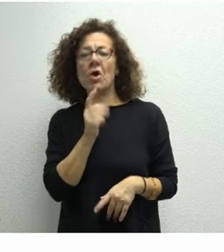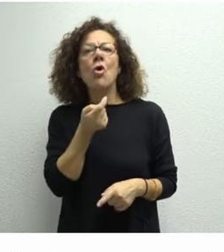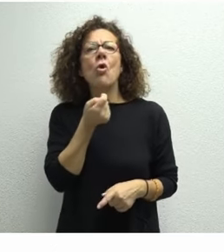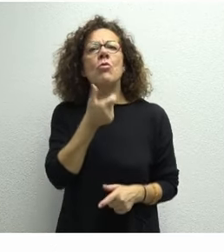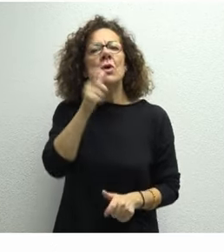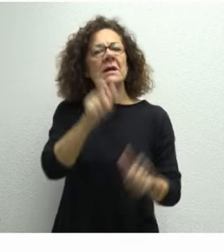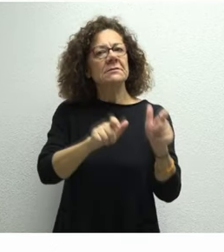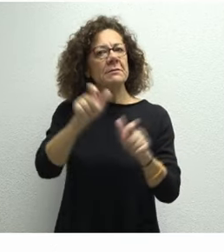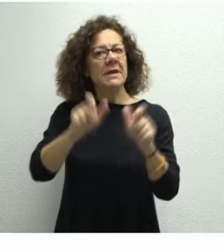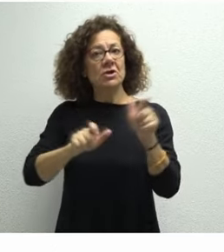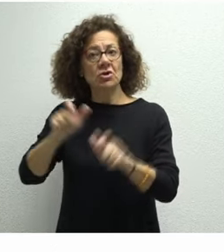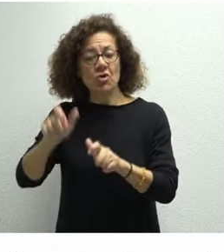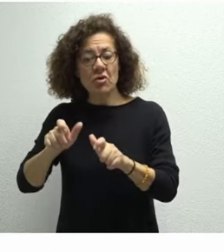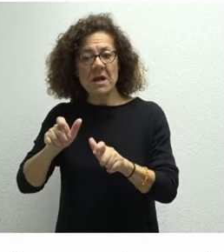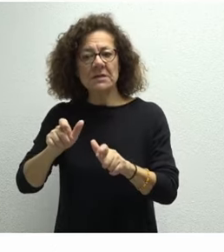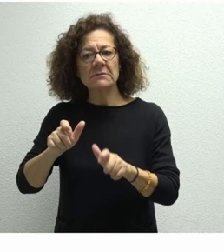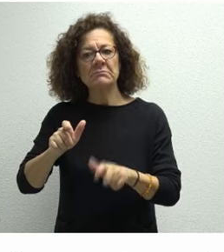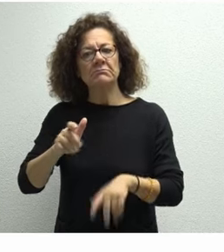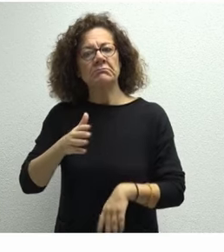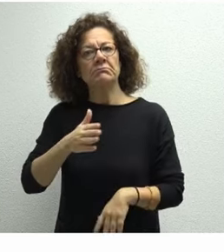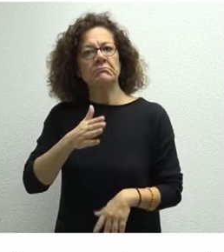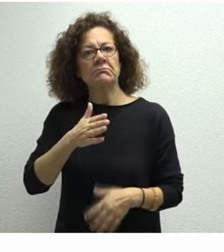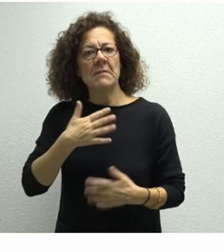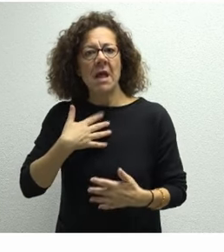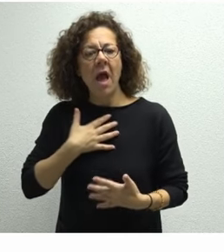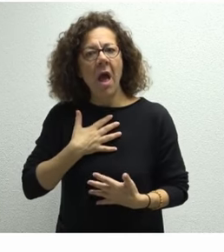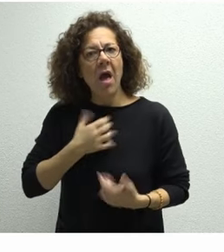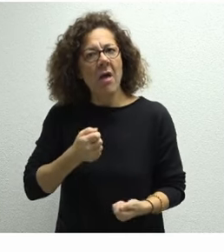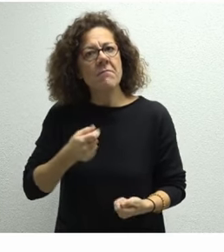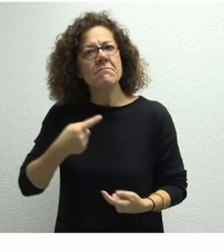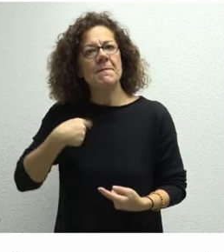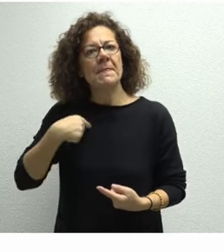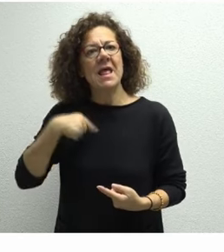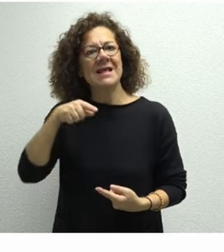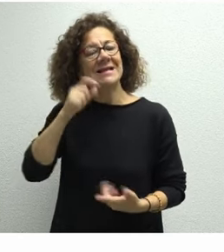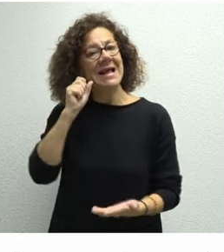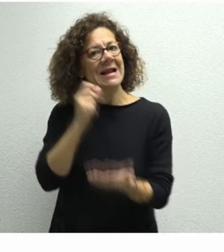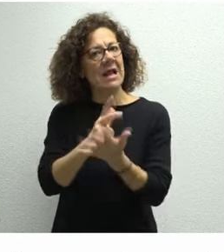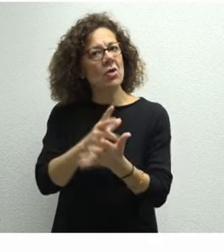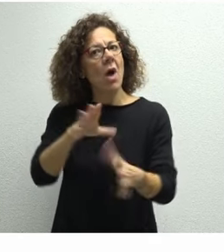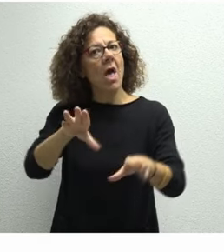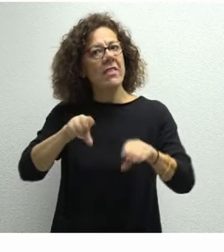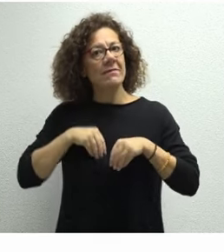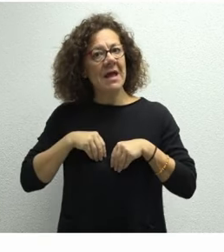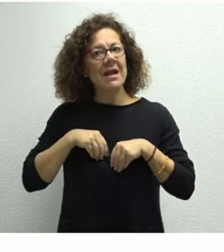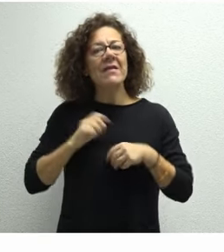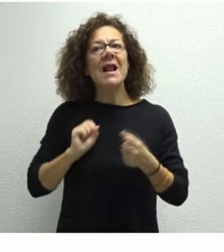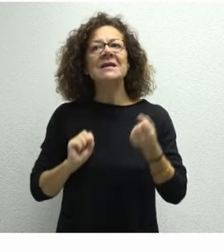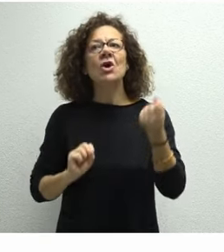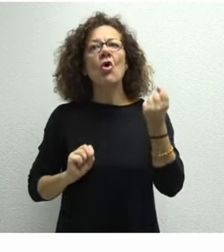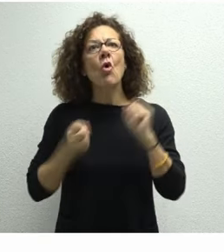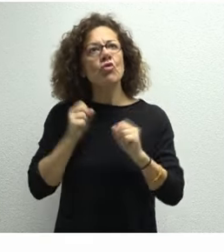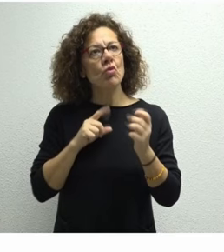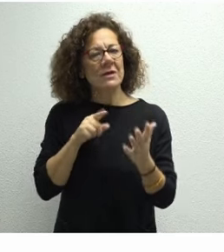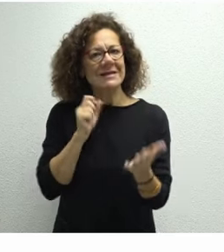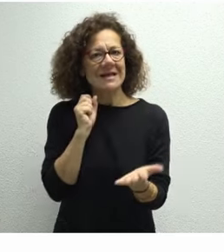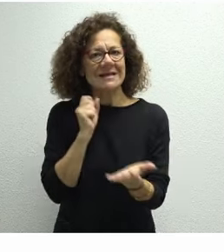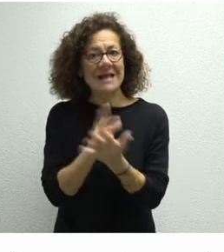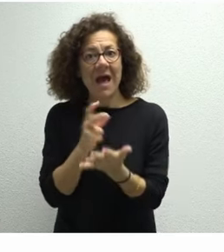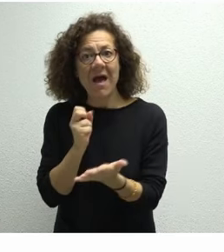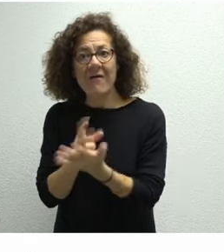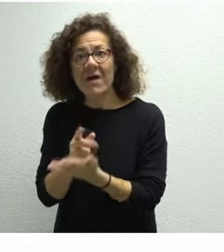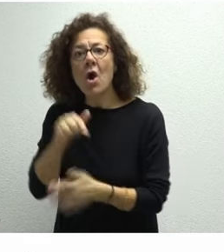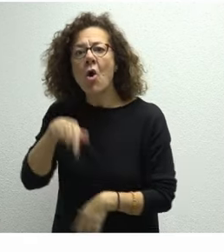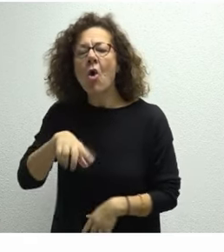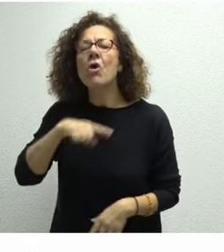personas que se atrevían a afrontar aquel reto de las conductas desafiantes y hoy